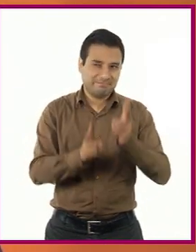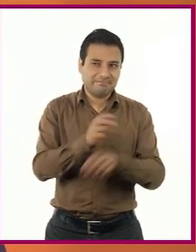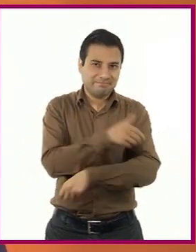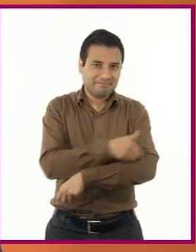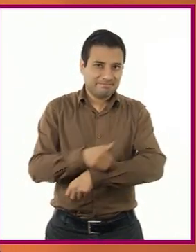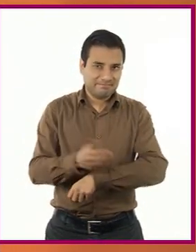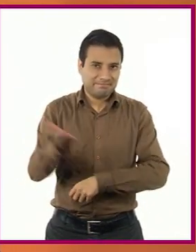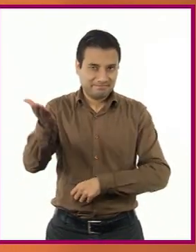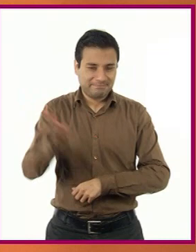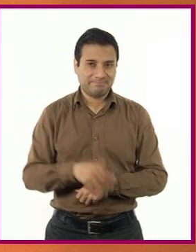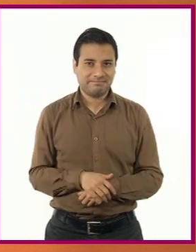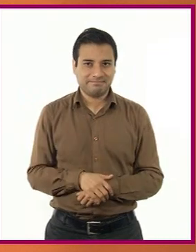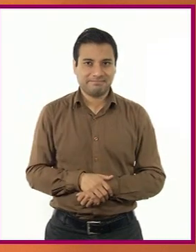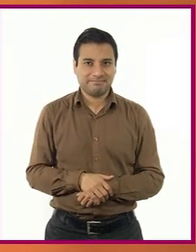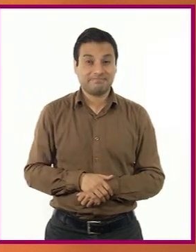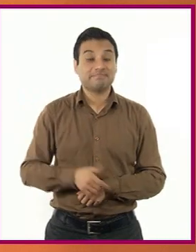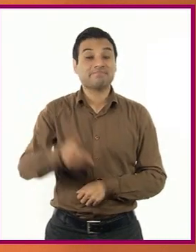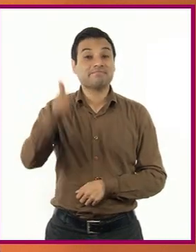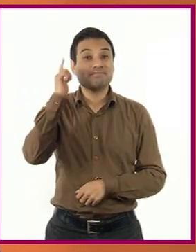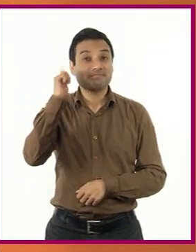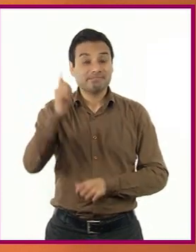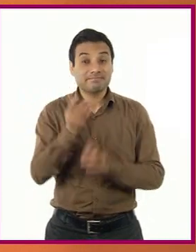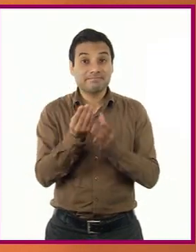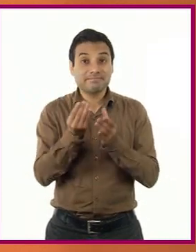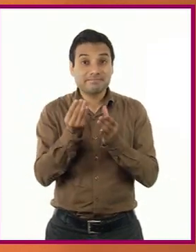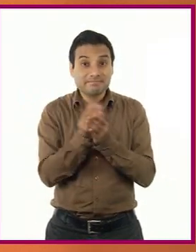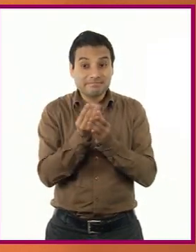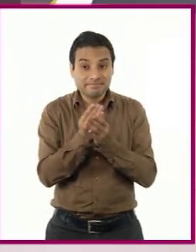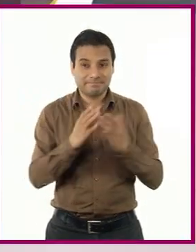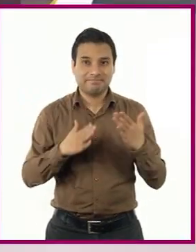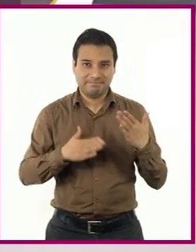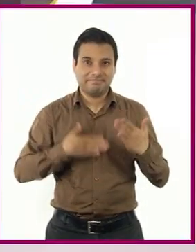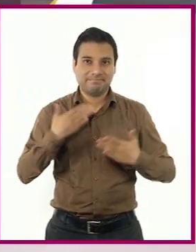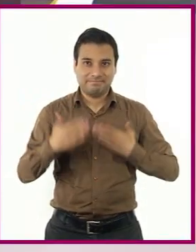amigos. Espero les haya parecido interesante y divertido.